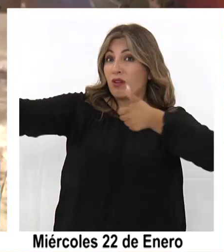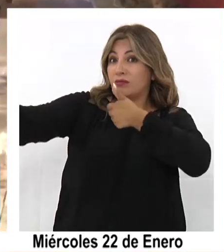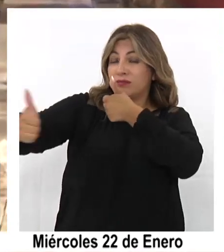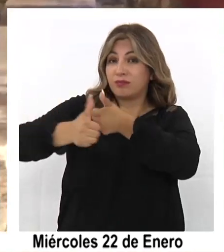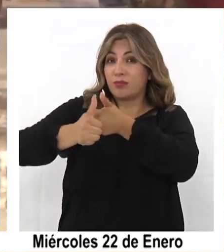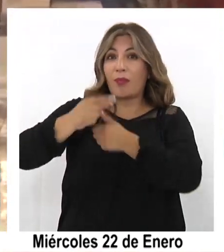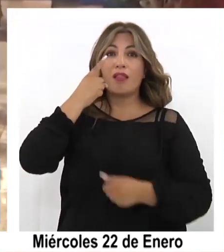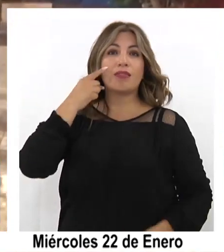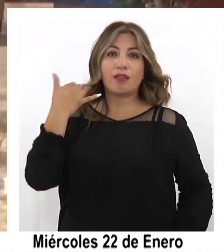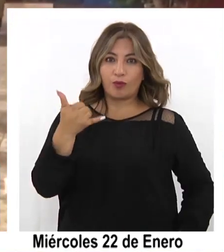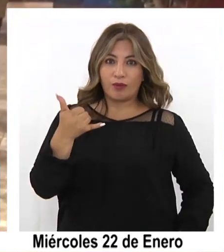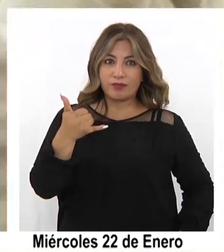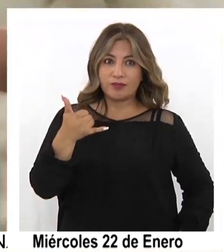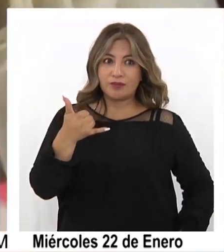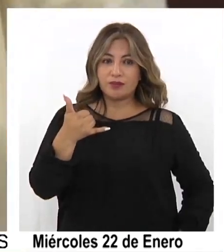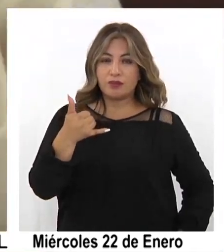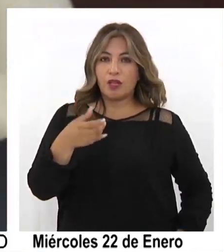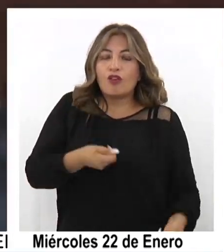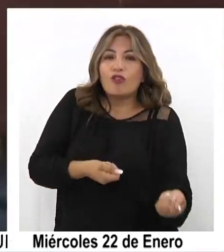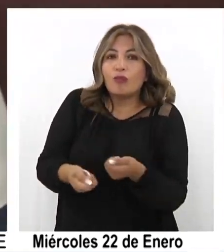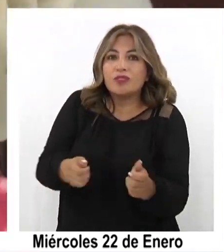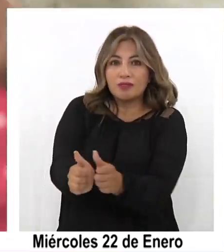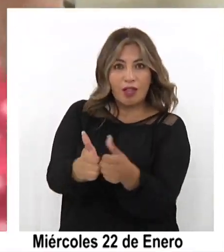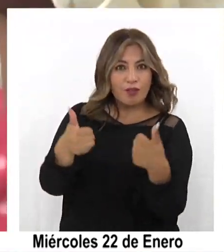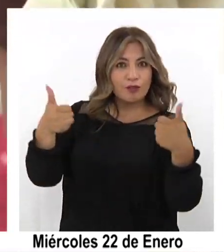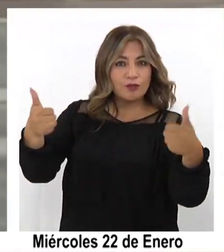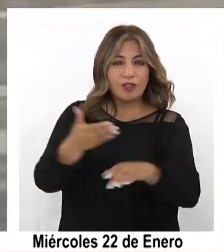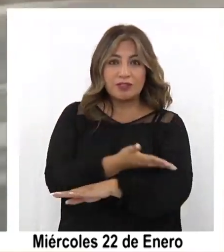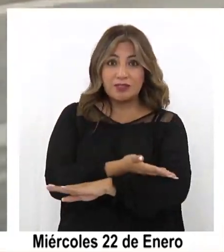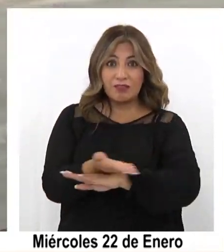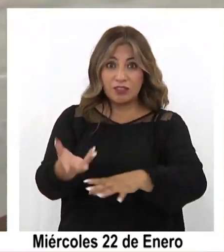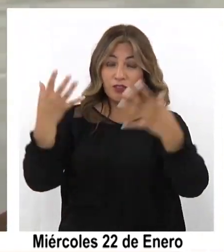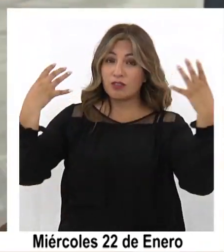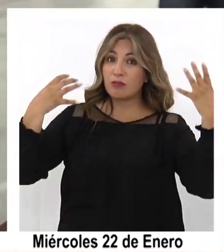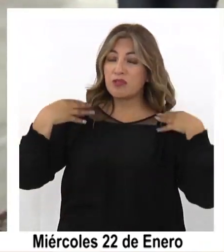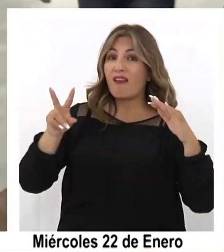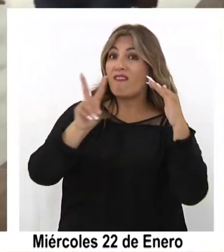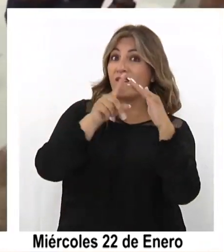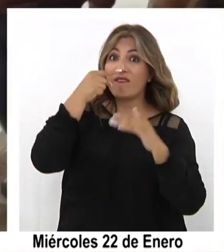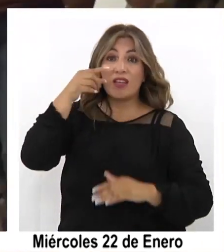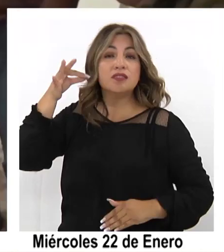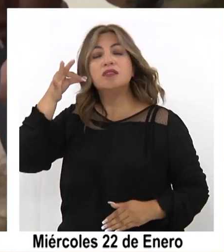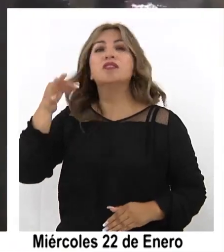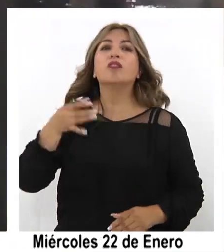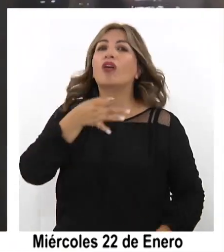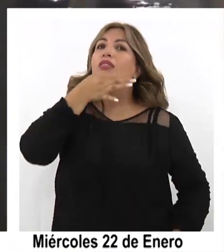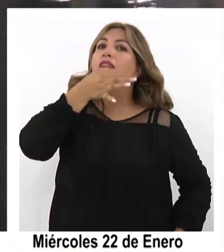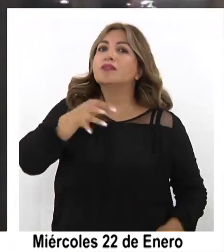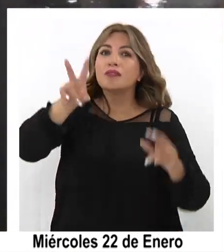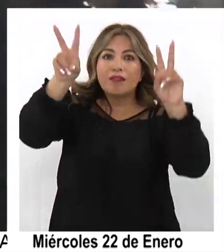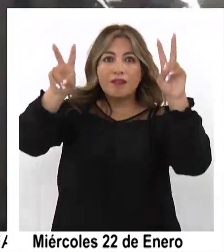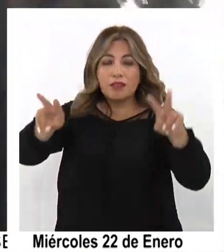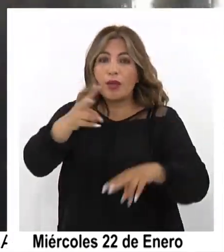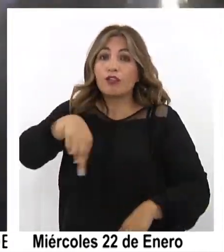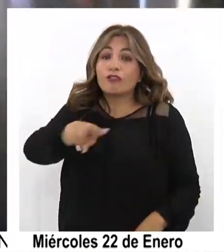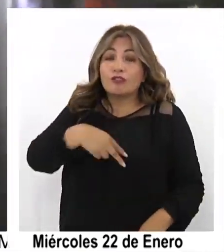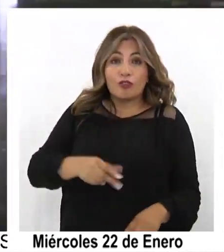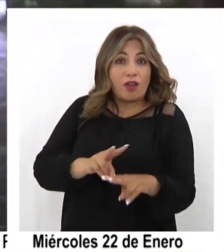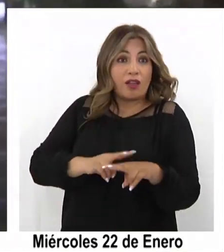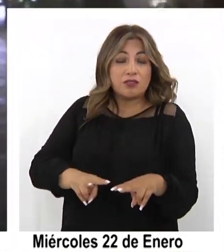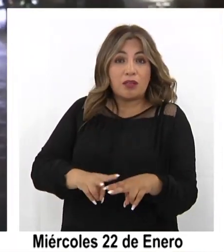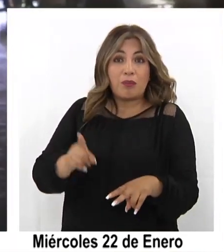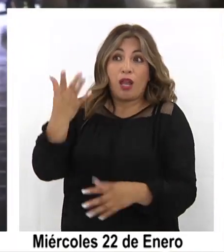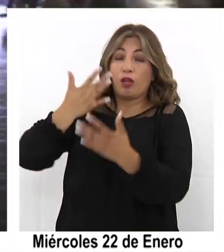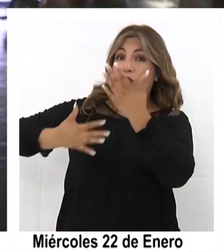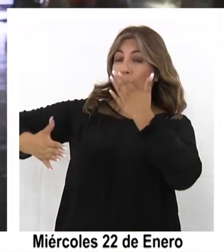lluvias en el litoral desde este jueves. Comerciantes, autoridades, servicios responsables y vecinos dan a conocer medidas que se han